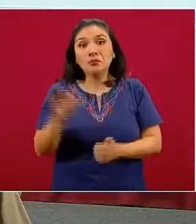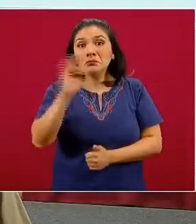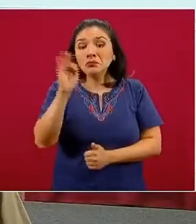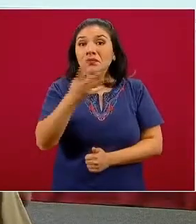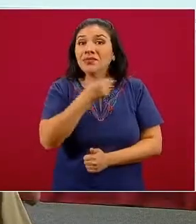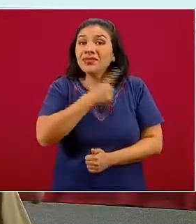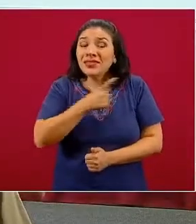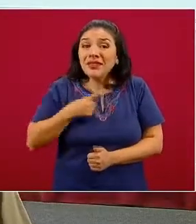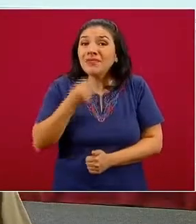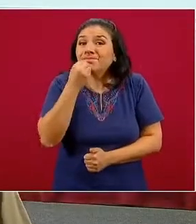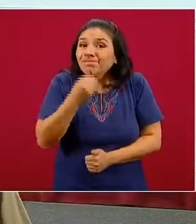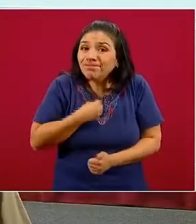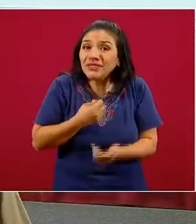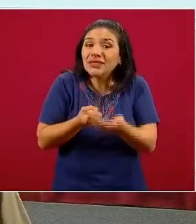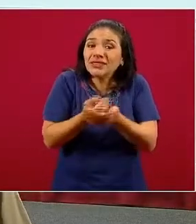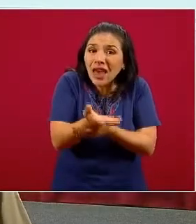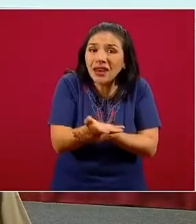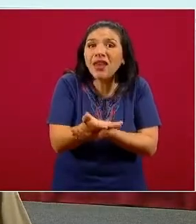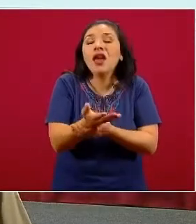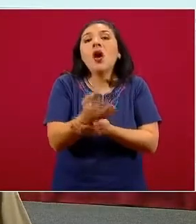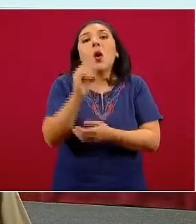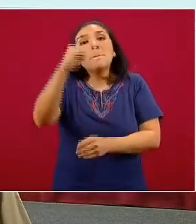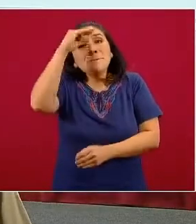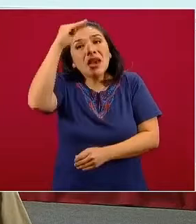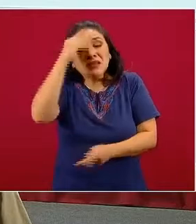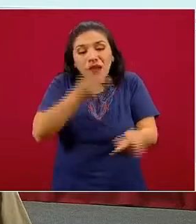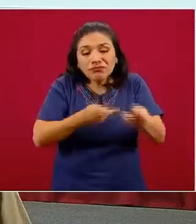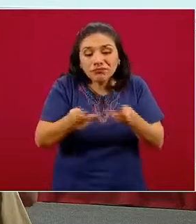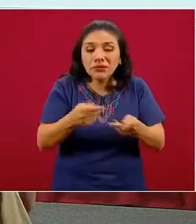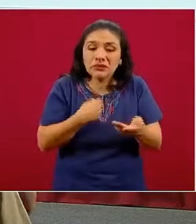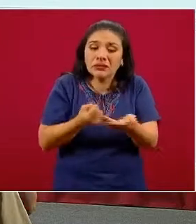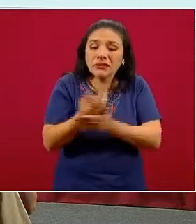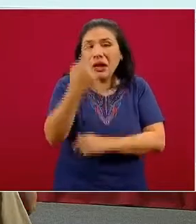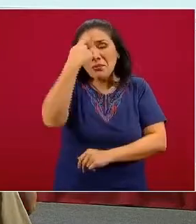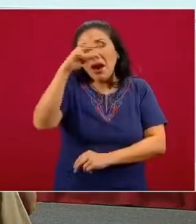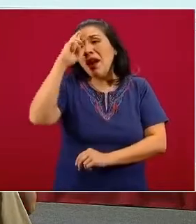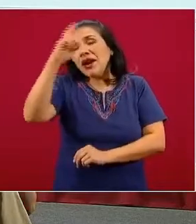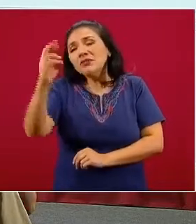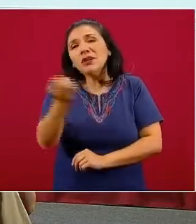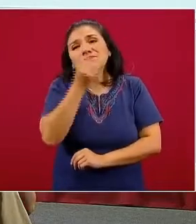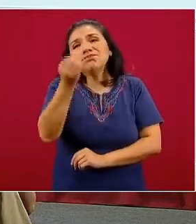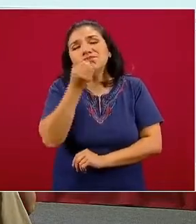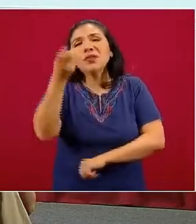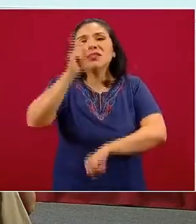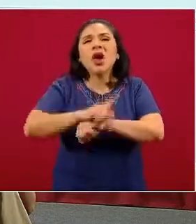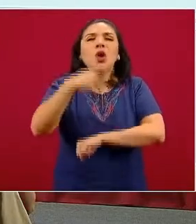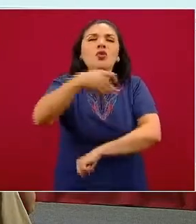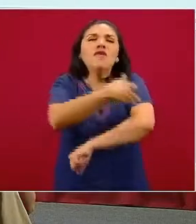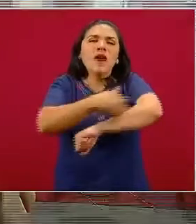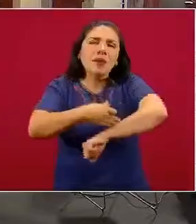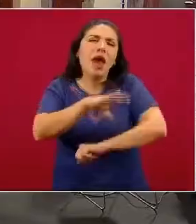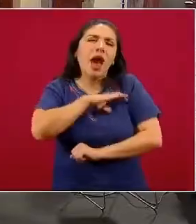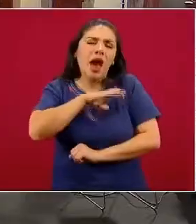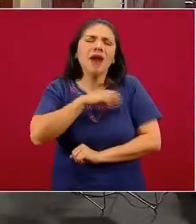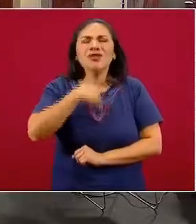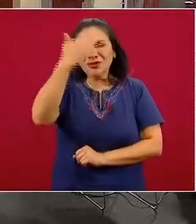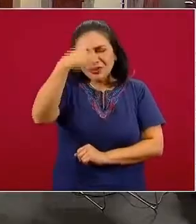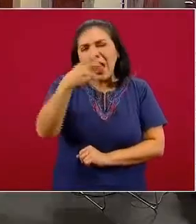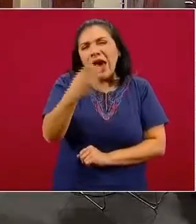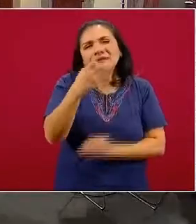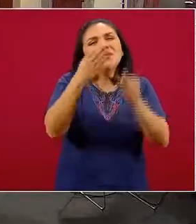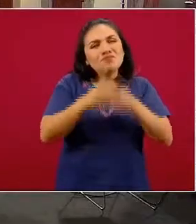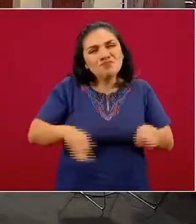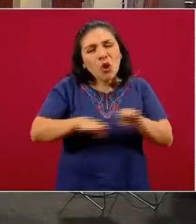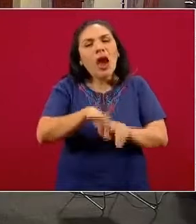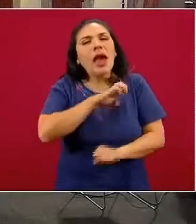tiene que salir o se planea salir para honrar la memoria de nuestros seres queridos, sabemos que eso tiene un significado muy